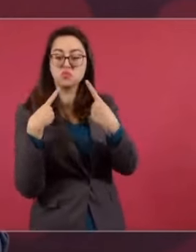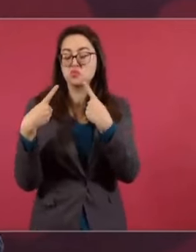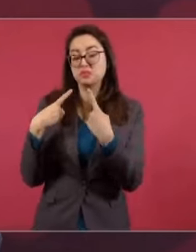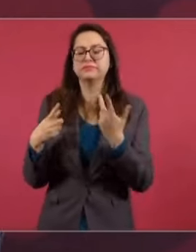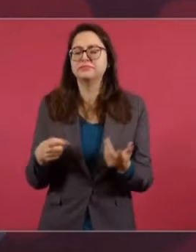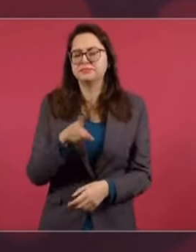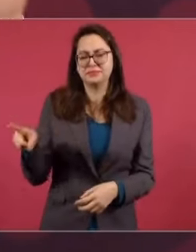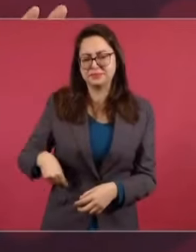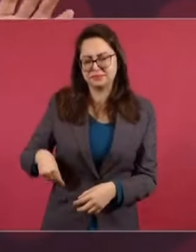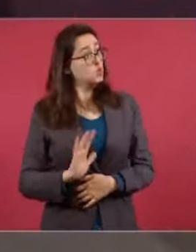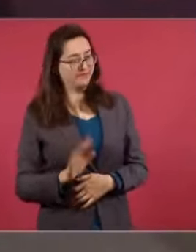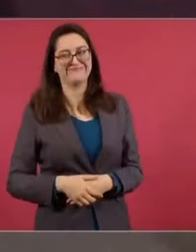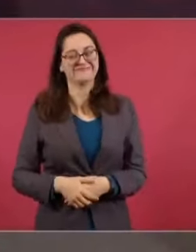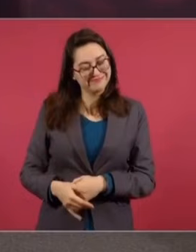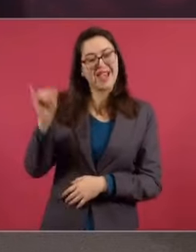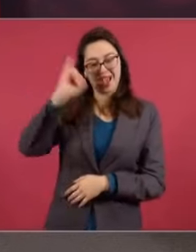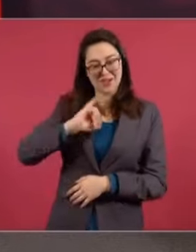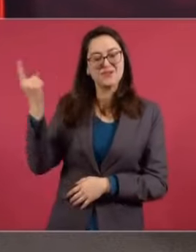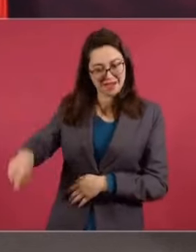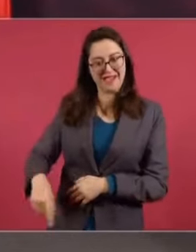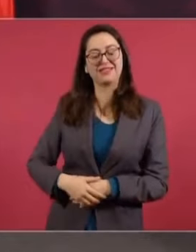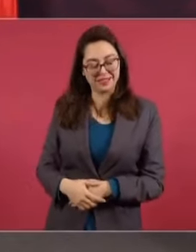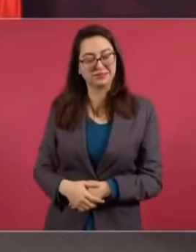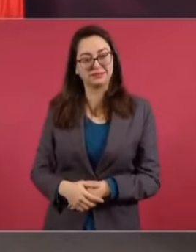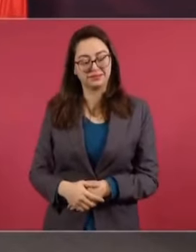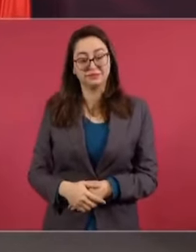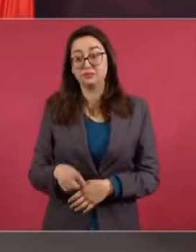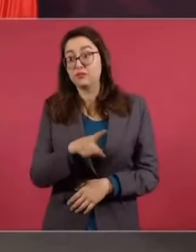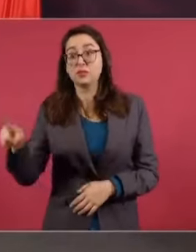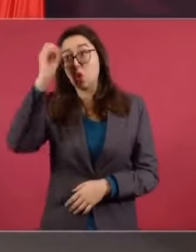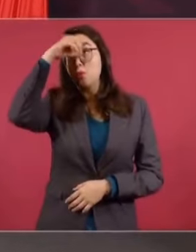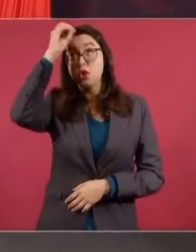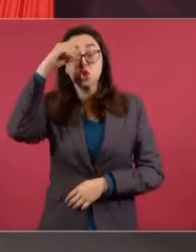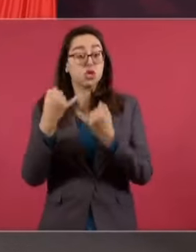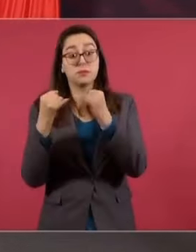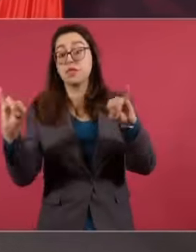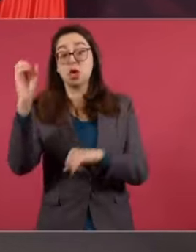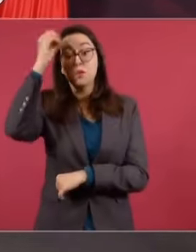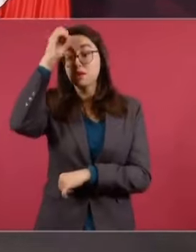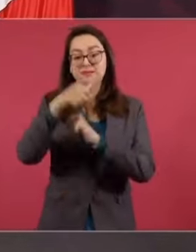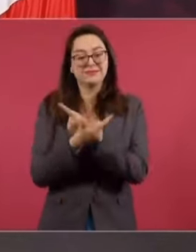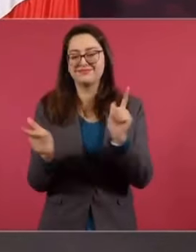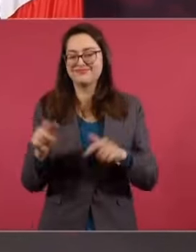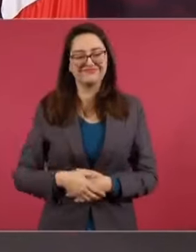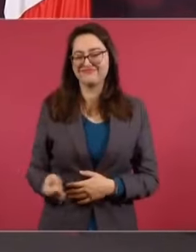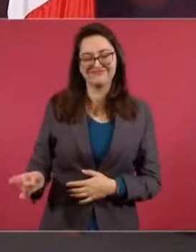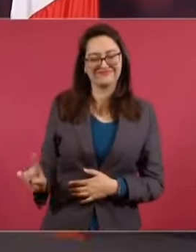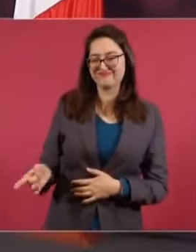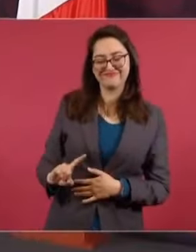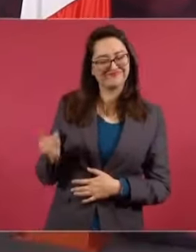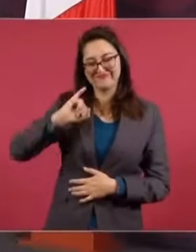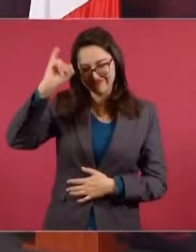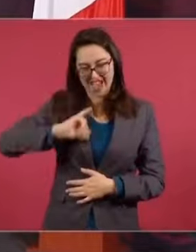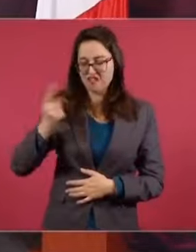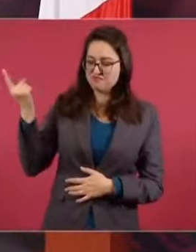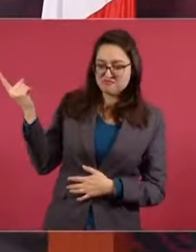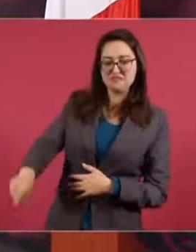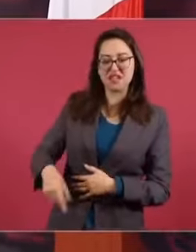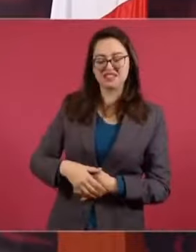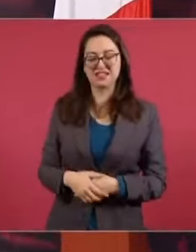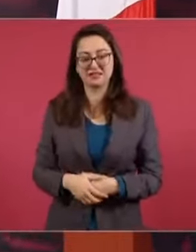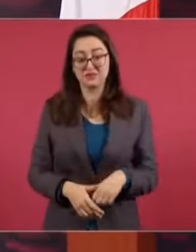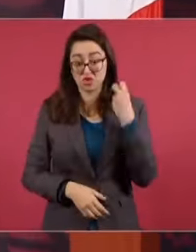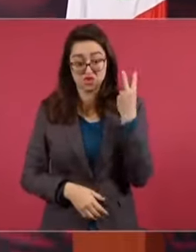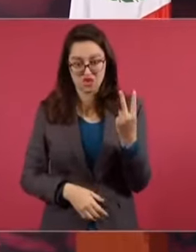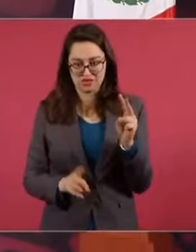línea, que no me digan que no, nada de que son libres y que la nota es la nota. No. Dos